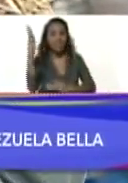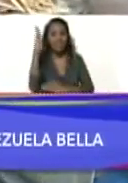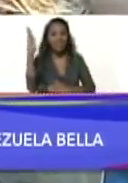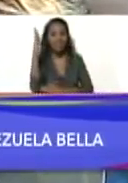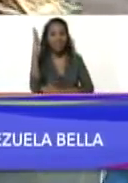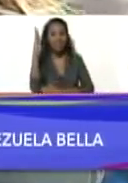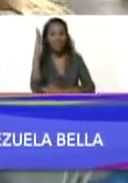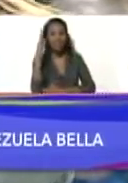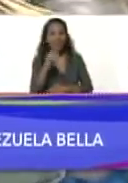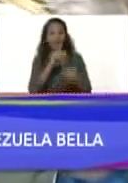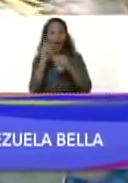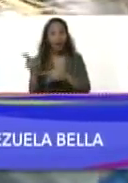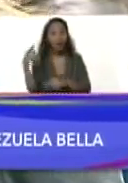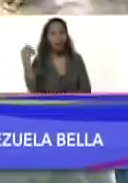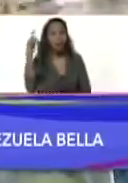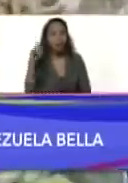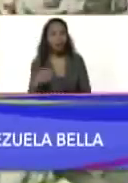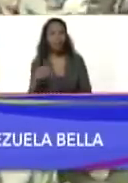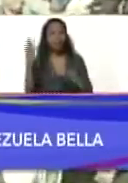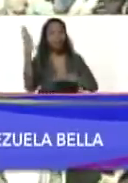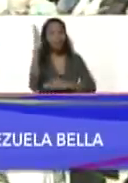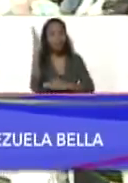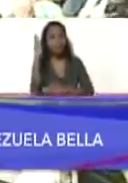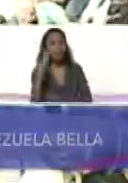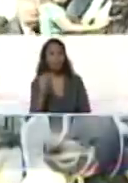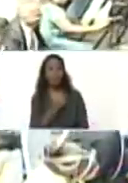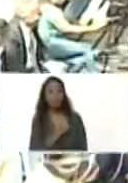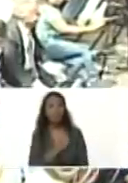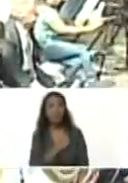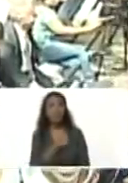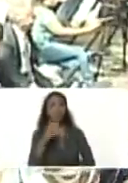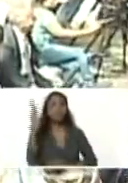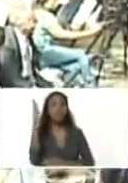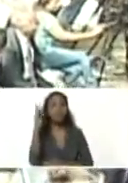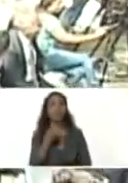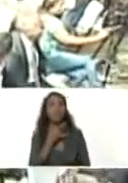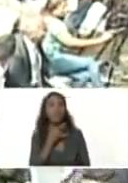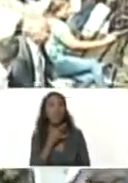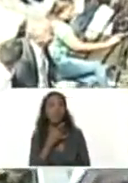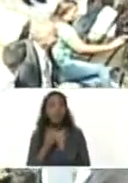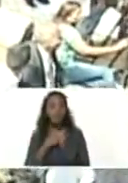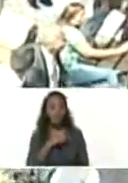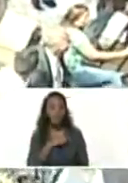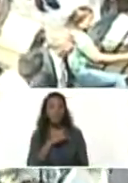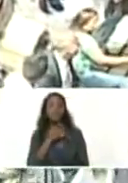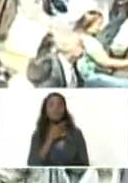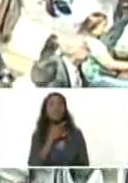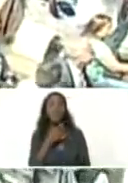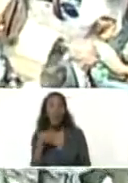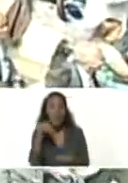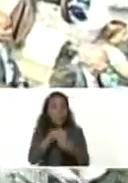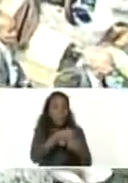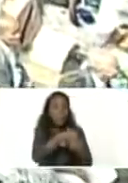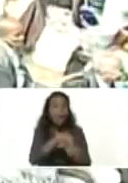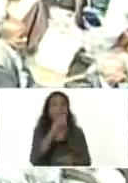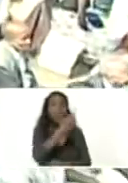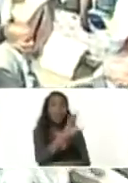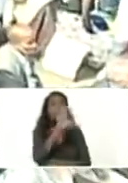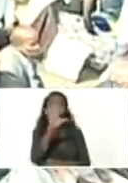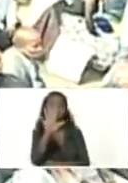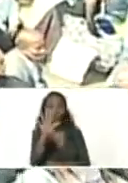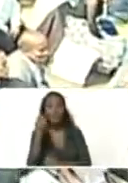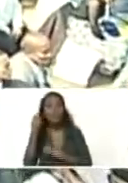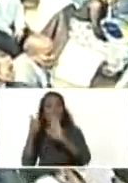Ahí están iglesias católicas e iglesias evangélicas. En los evangélicos hemos intervenido